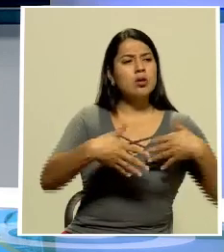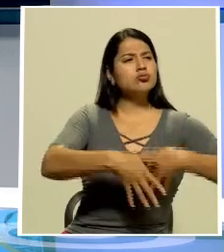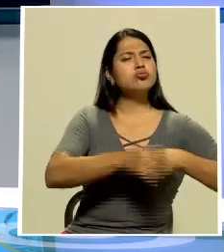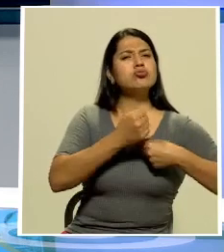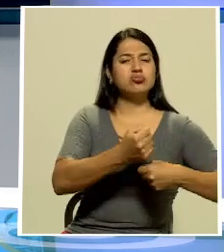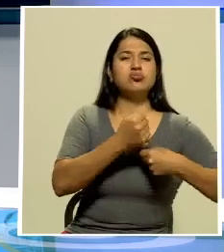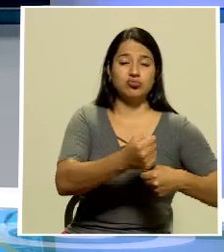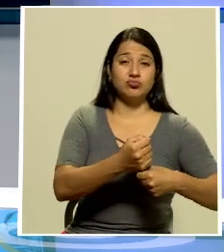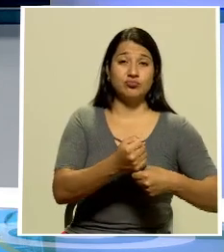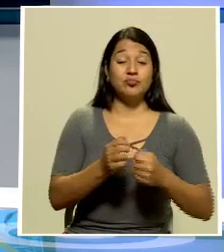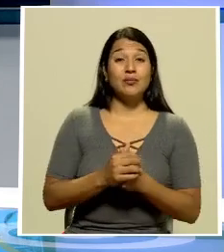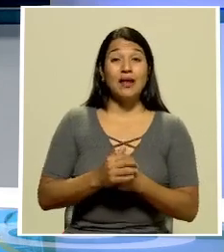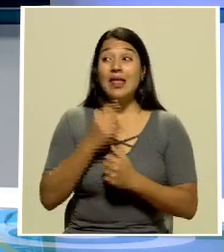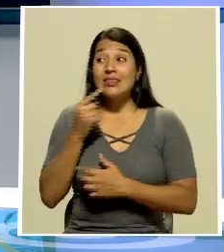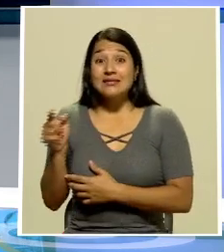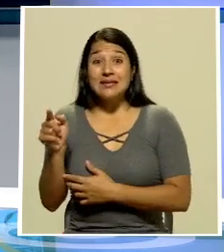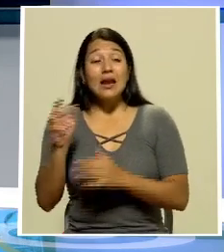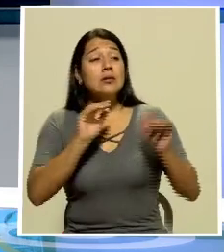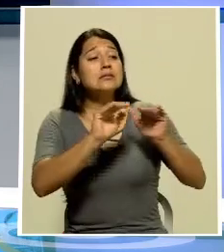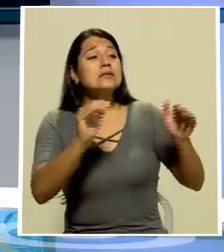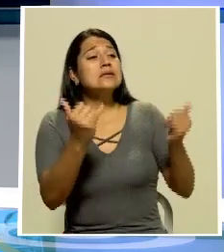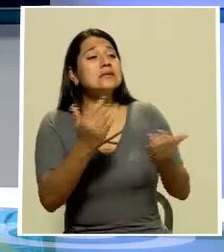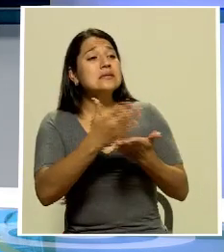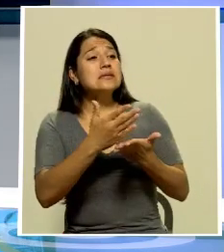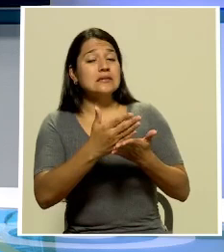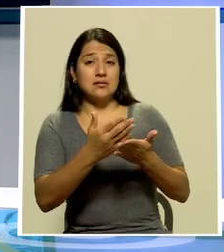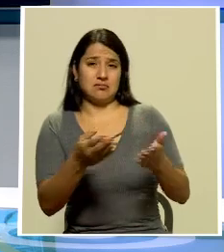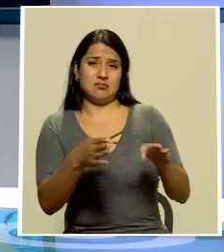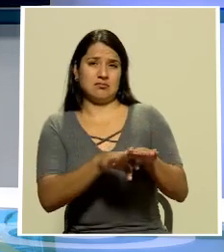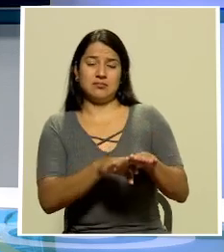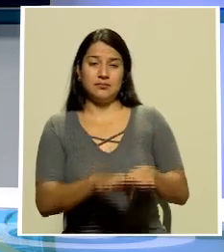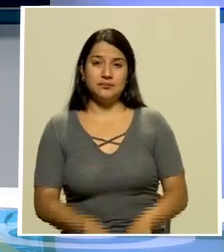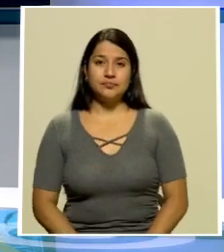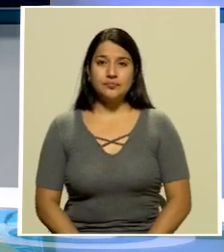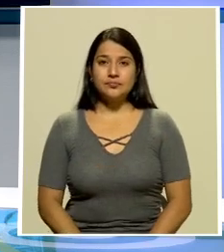exdiputado alienta ahora a quitar los bloqueos en todo el país.